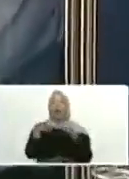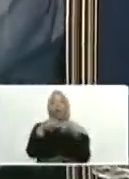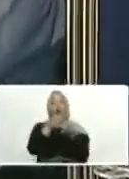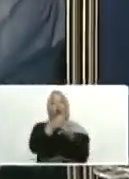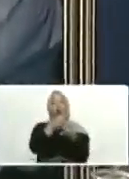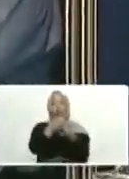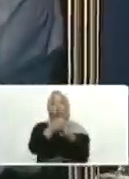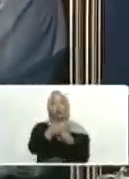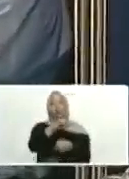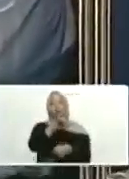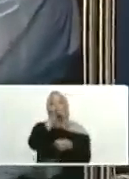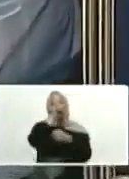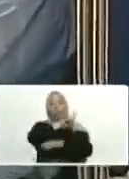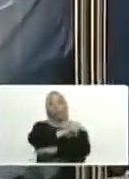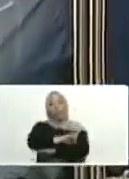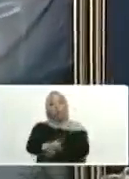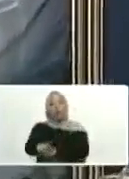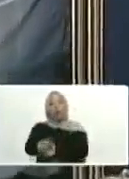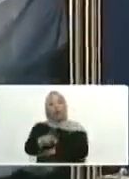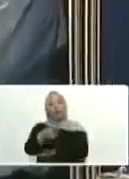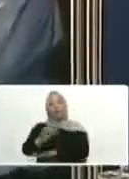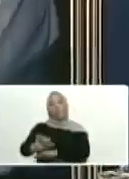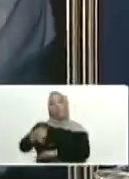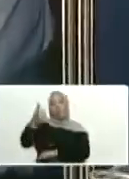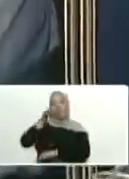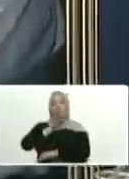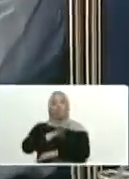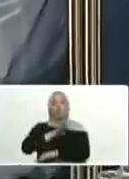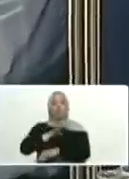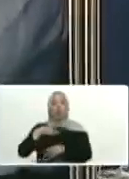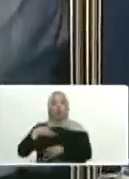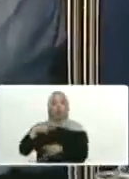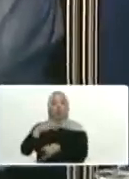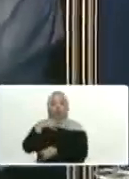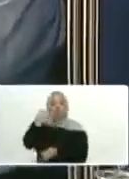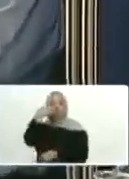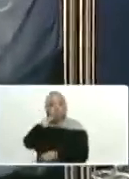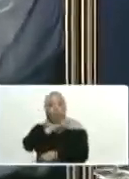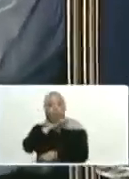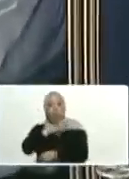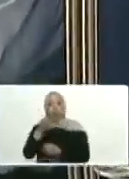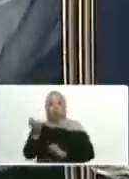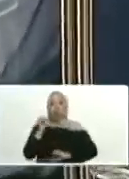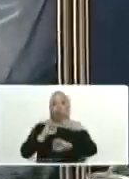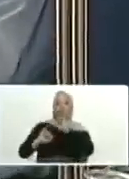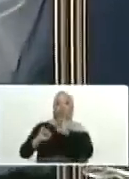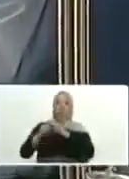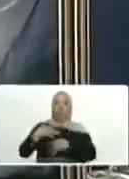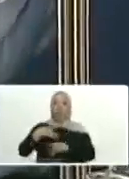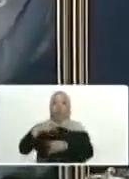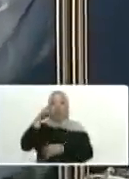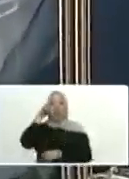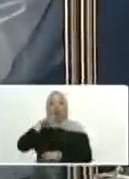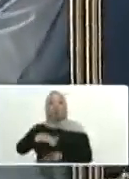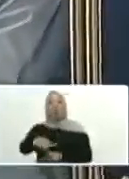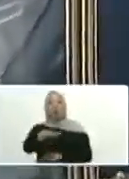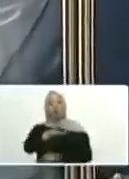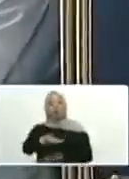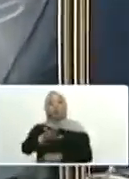tiene la obligación por encima de sus propios intereses defender los intereses del pueblo hoy nosotros